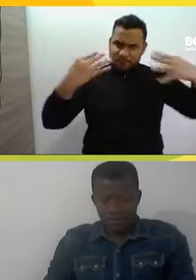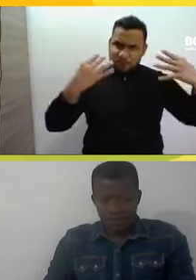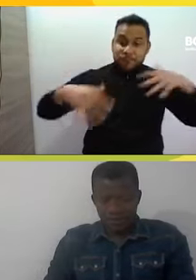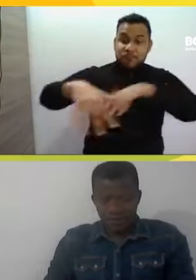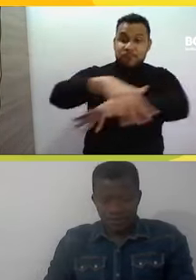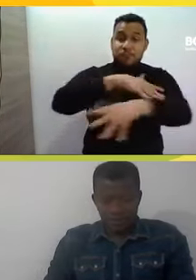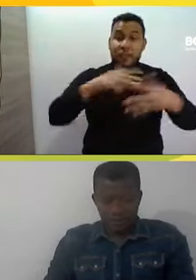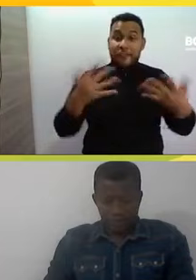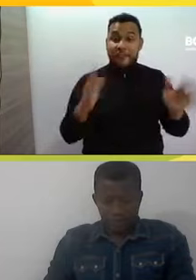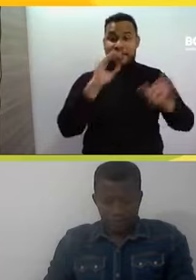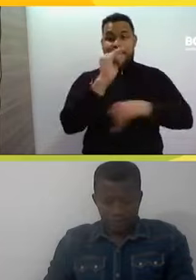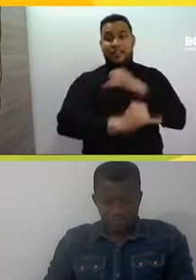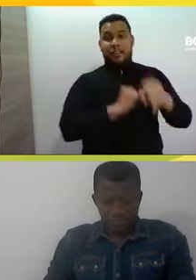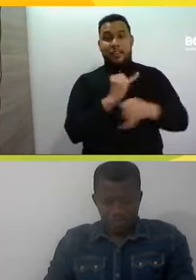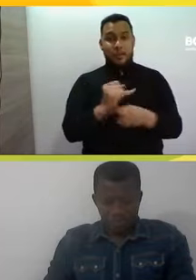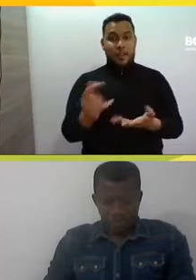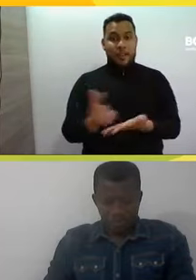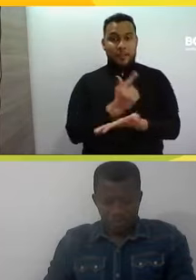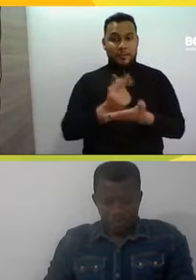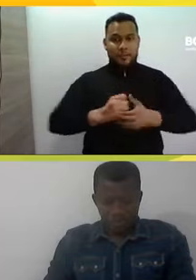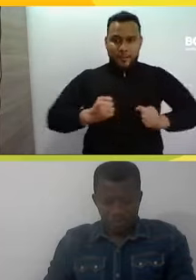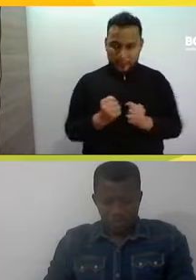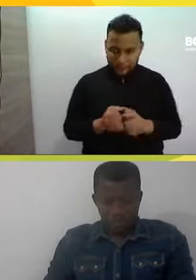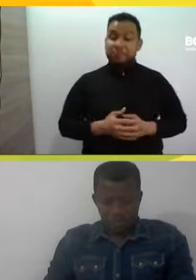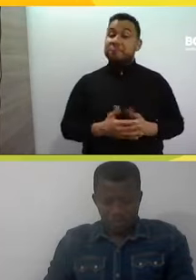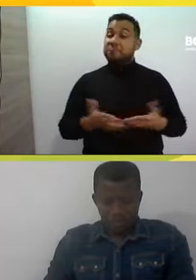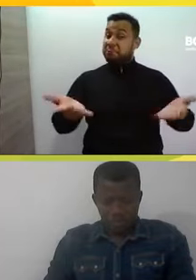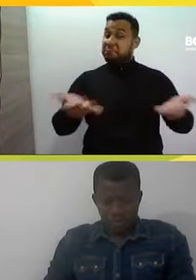Feria Internacional del Libro. Reja, te escuchamos.